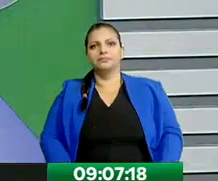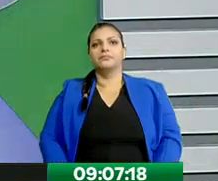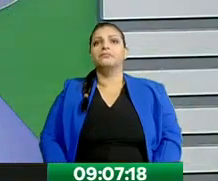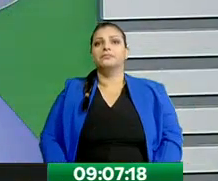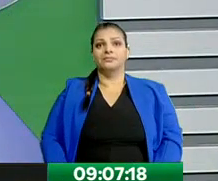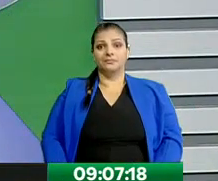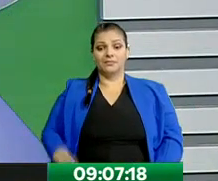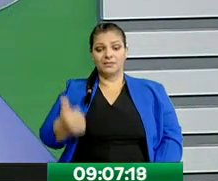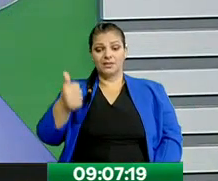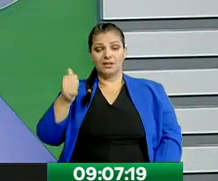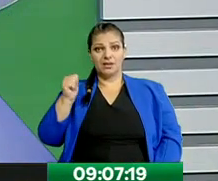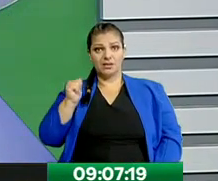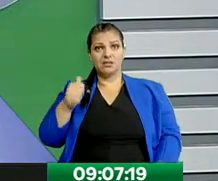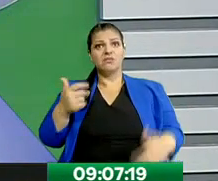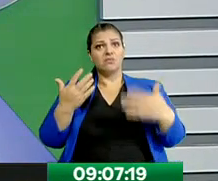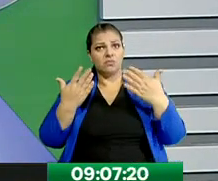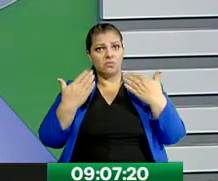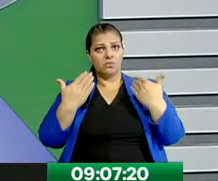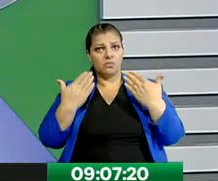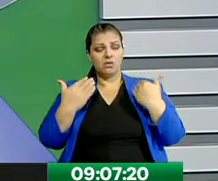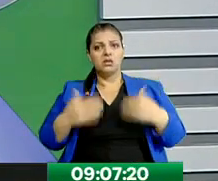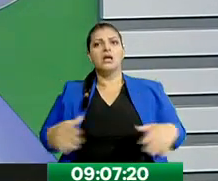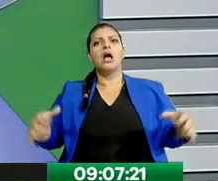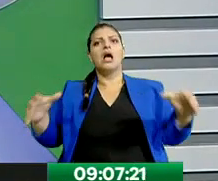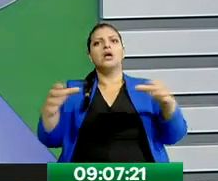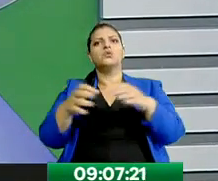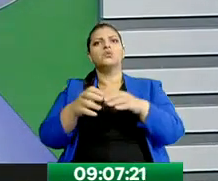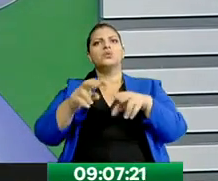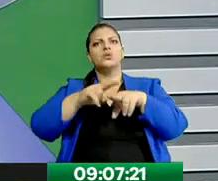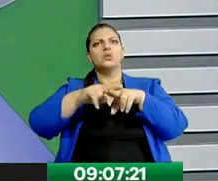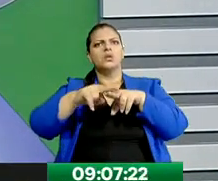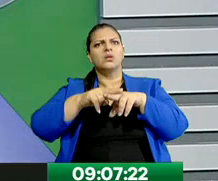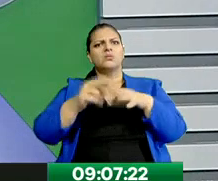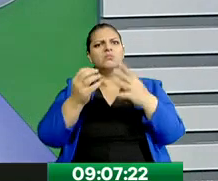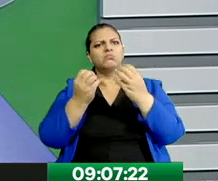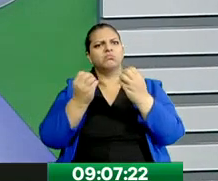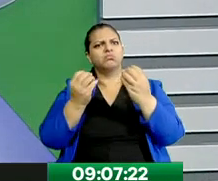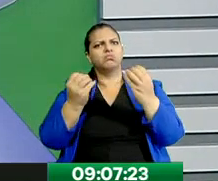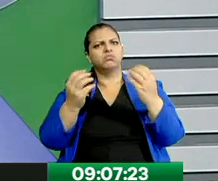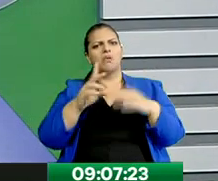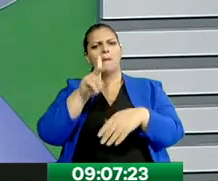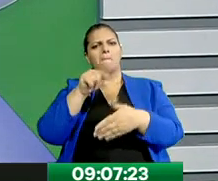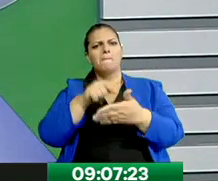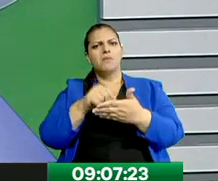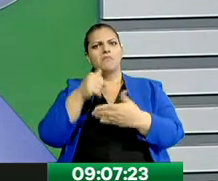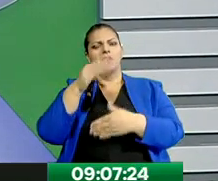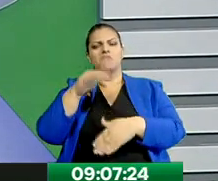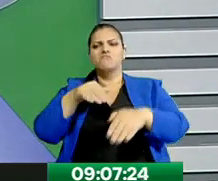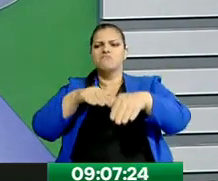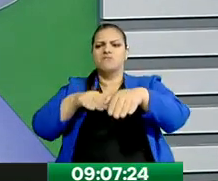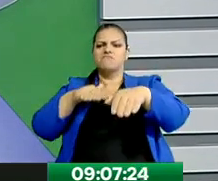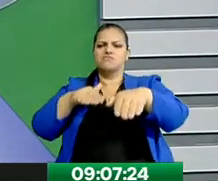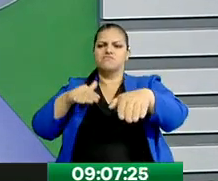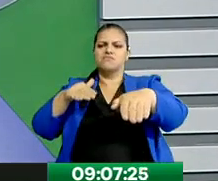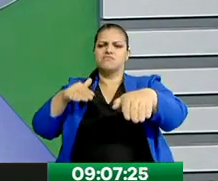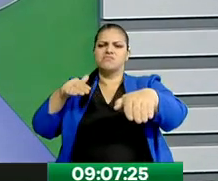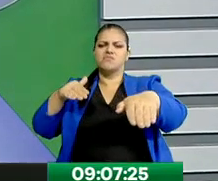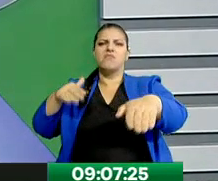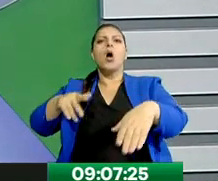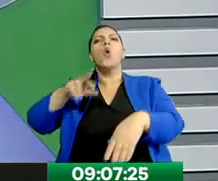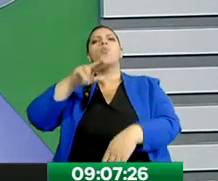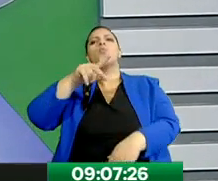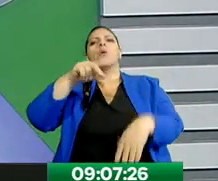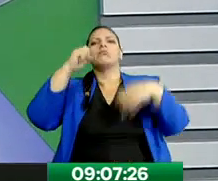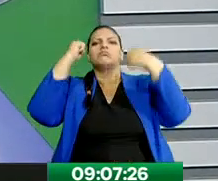de taxistas se movilizaron hacia la gobernación del Guayas y la ATM para exigir la regulación de los informales y rechazar